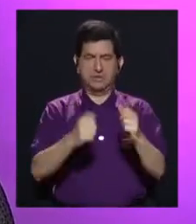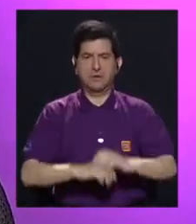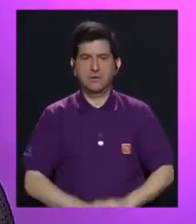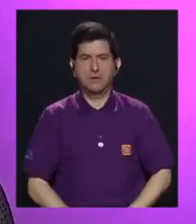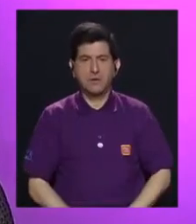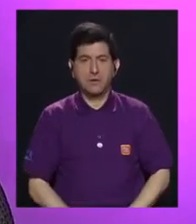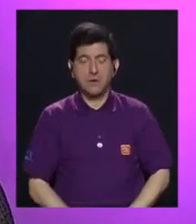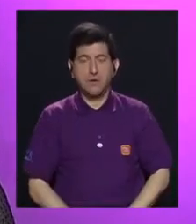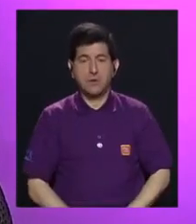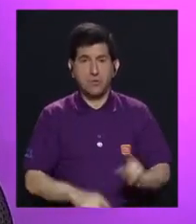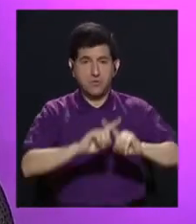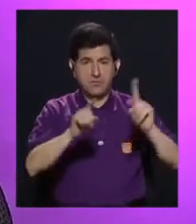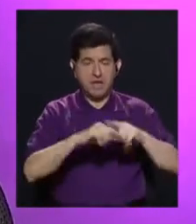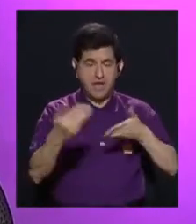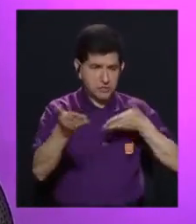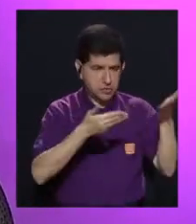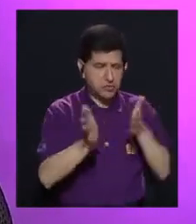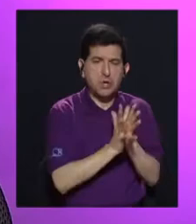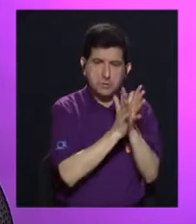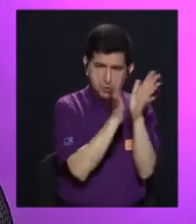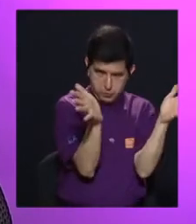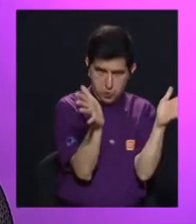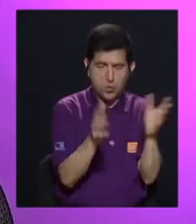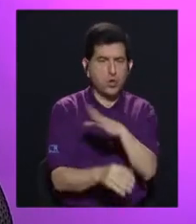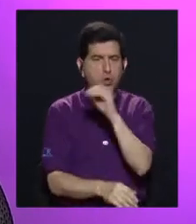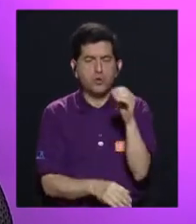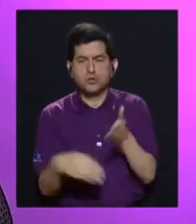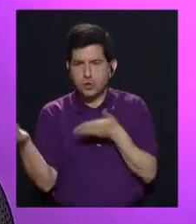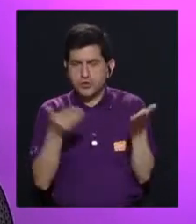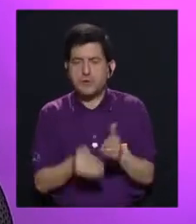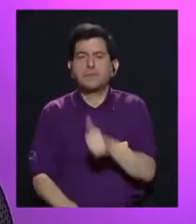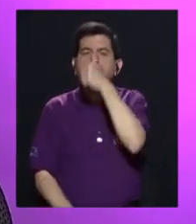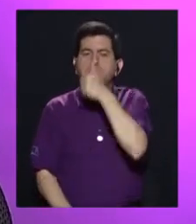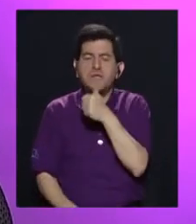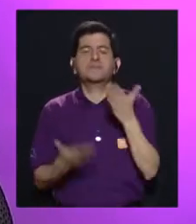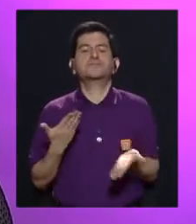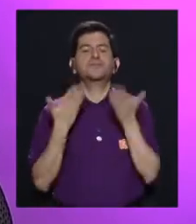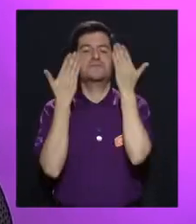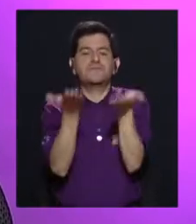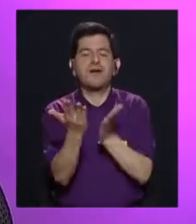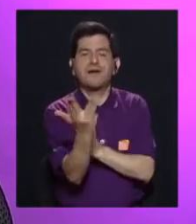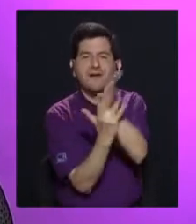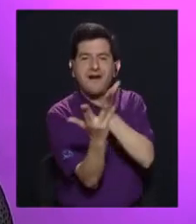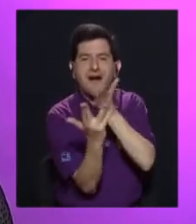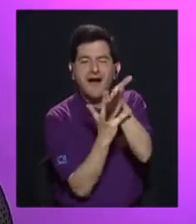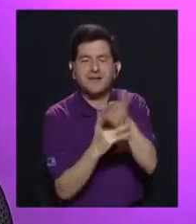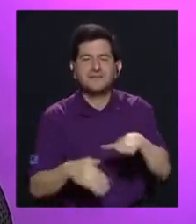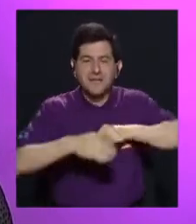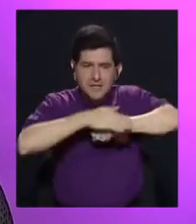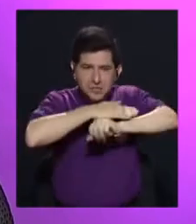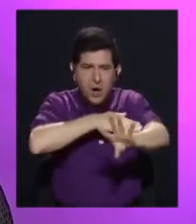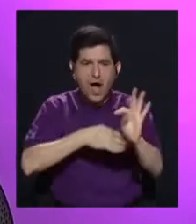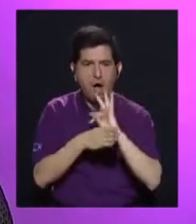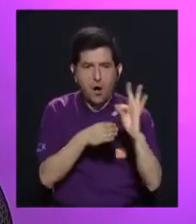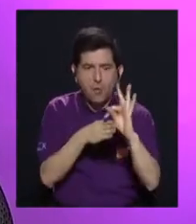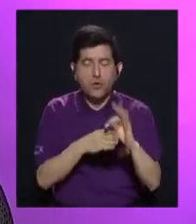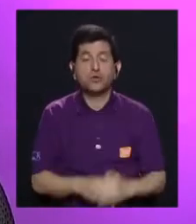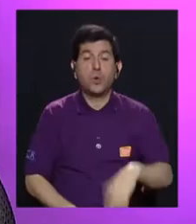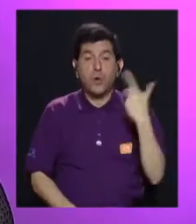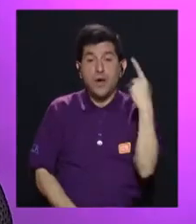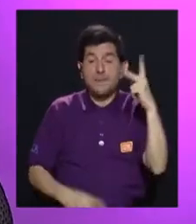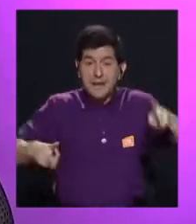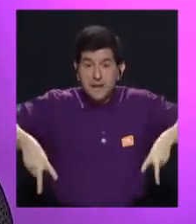que tanto proveedores públicos principalmente verdad como proveedores privados puedan brindar acceso al aborto terapéutico cuando está en riesgo